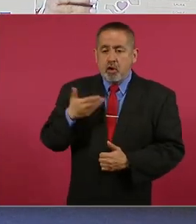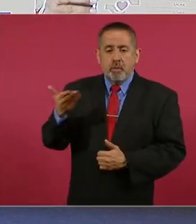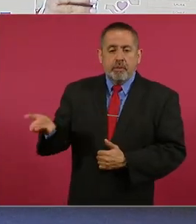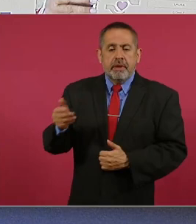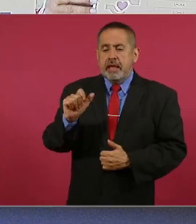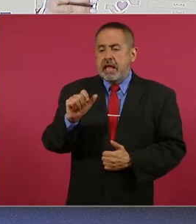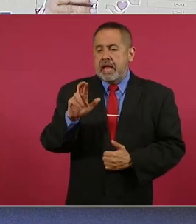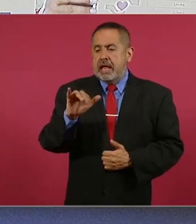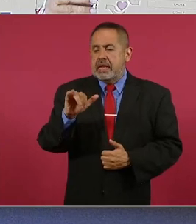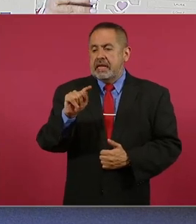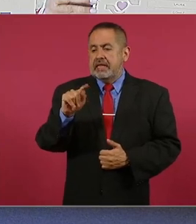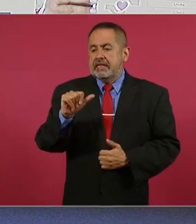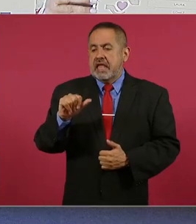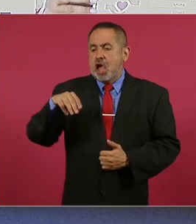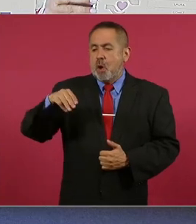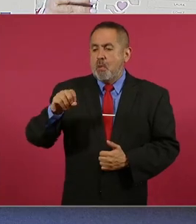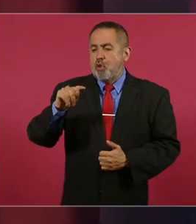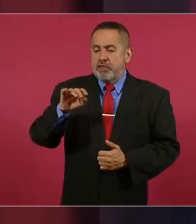Ariadna Montiel